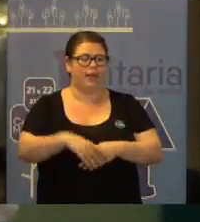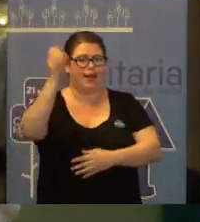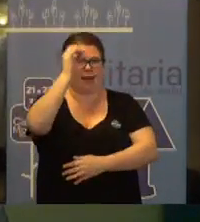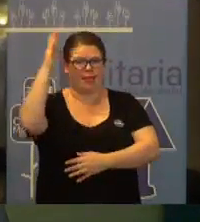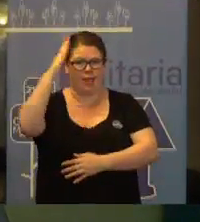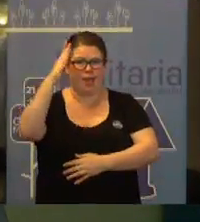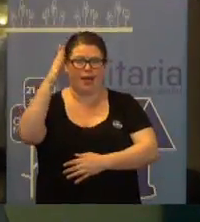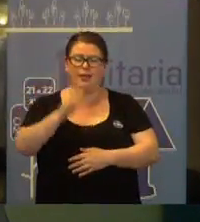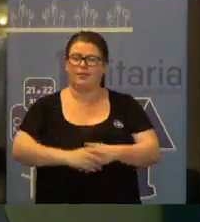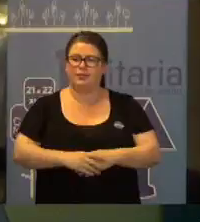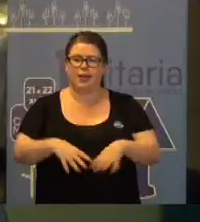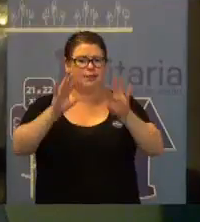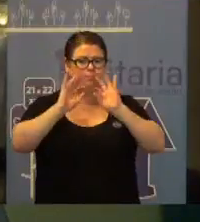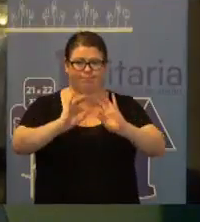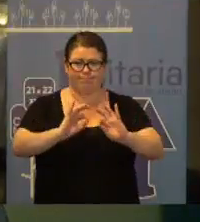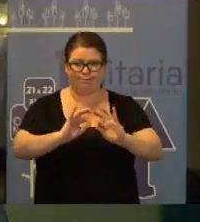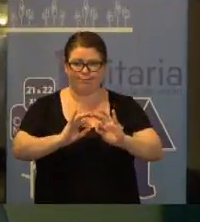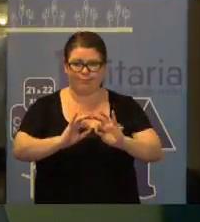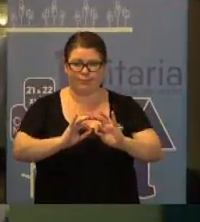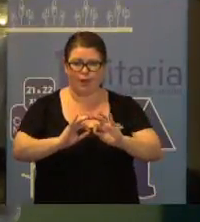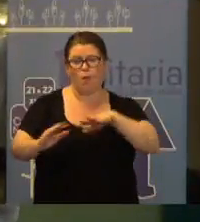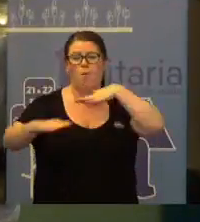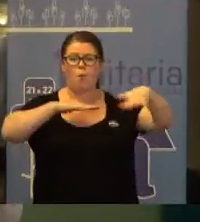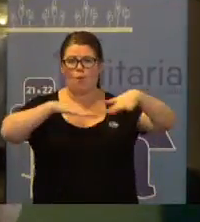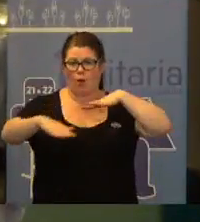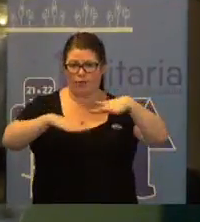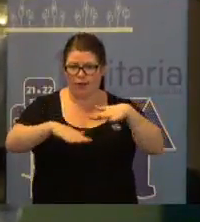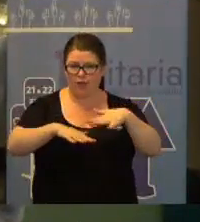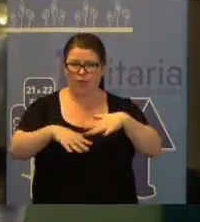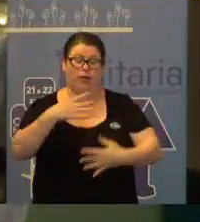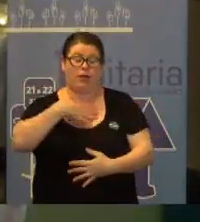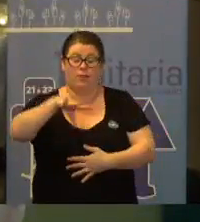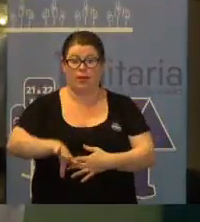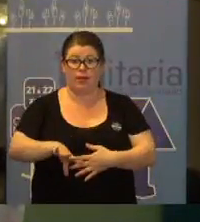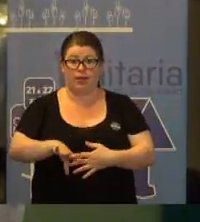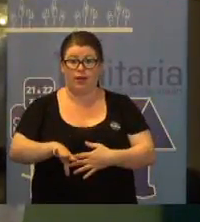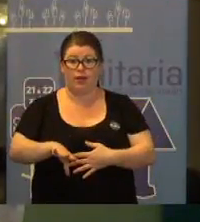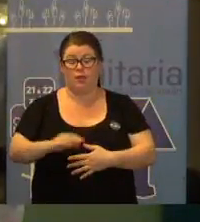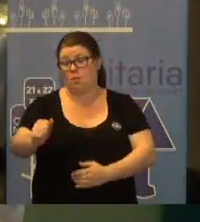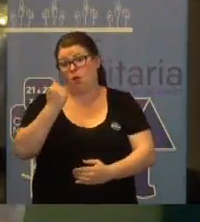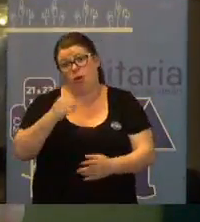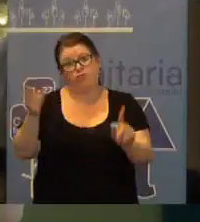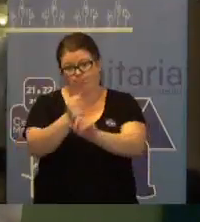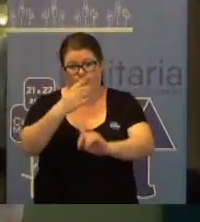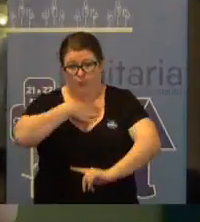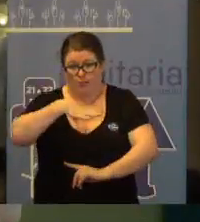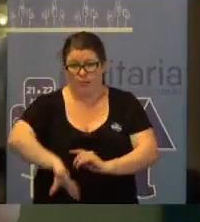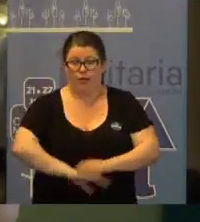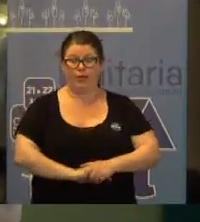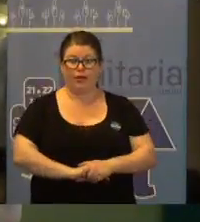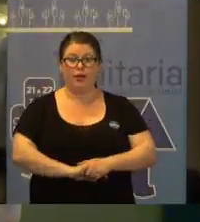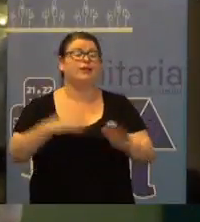que articula nese momento unha movilización que pode chegar ao poder, non? Eso